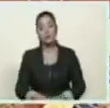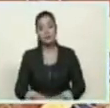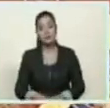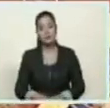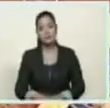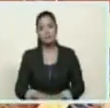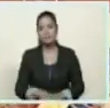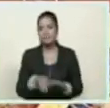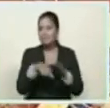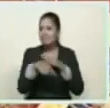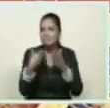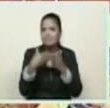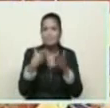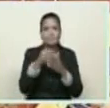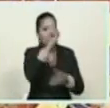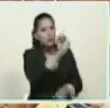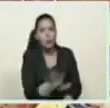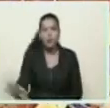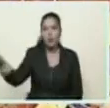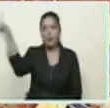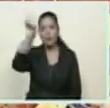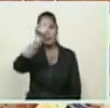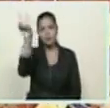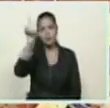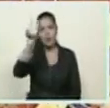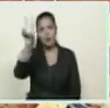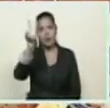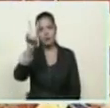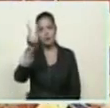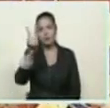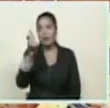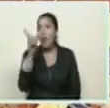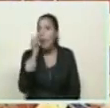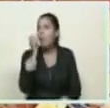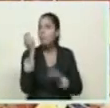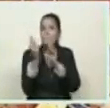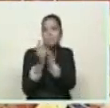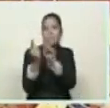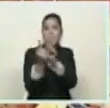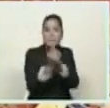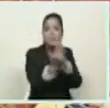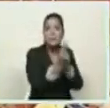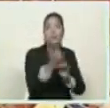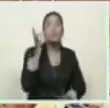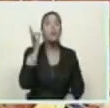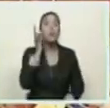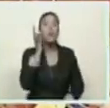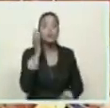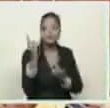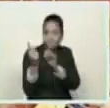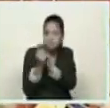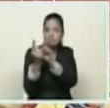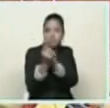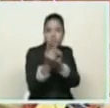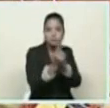palmo a palmo el territorio nacional hombre a hombre mujer a mujer